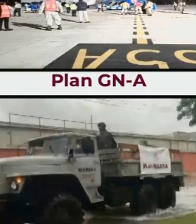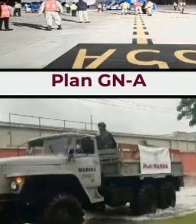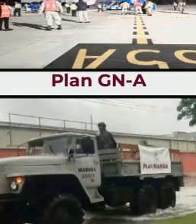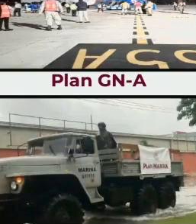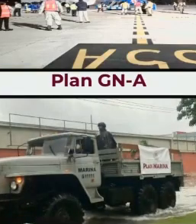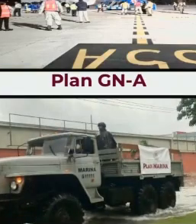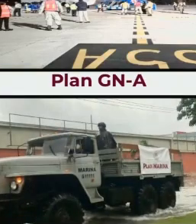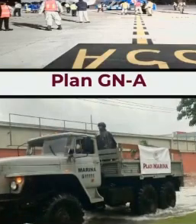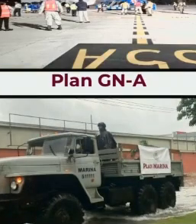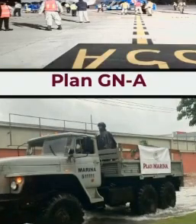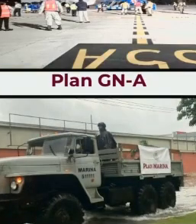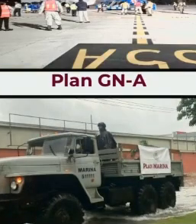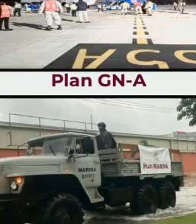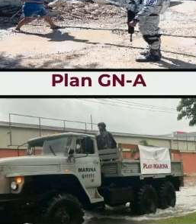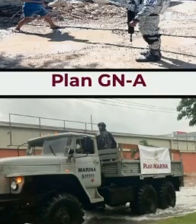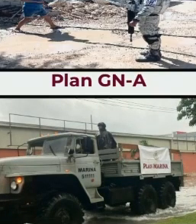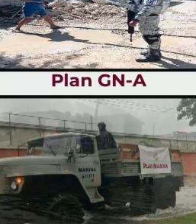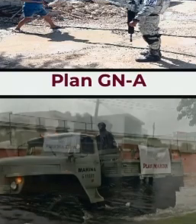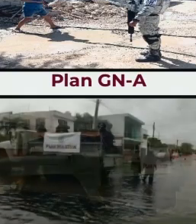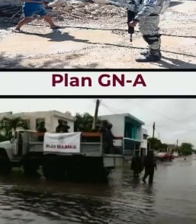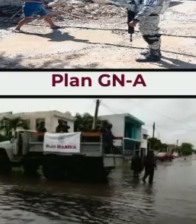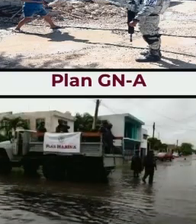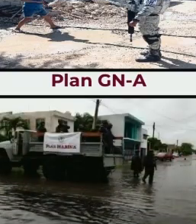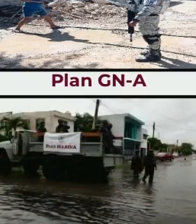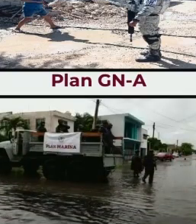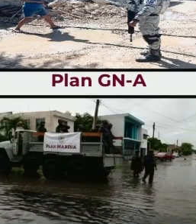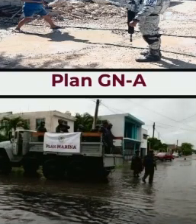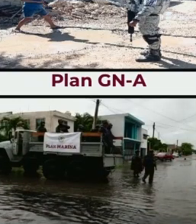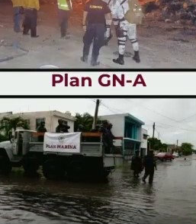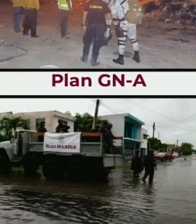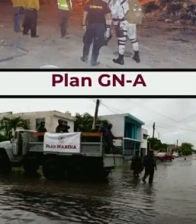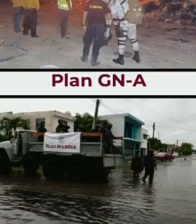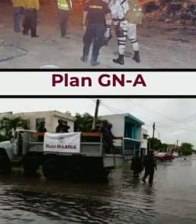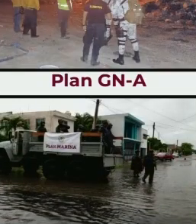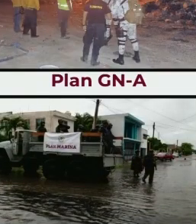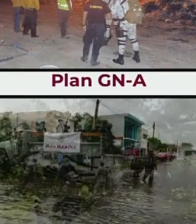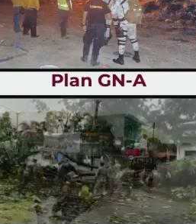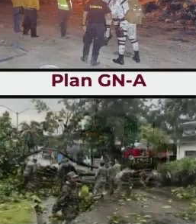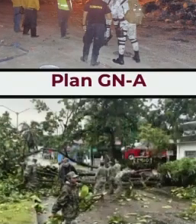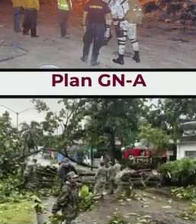la administración. Se han beneficiado a